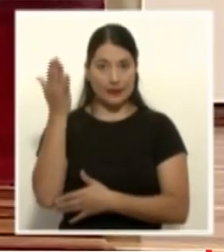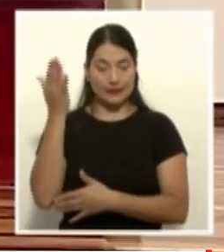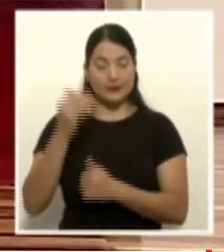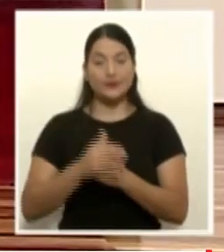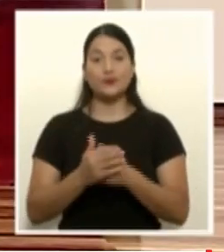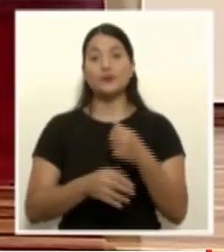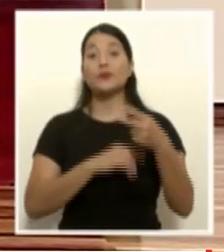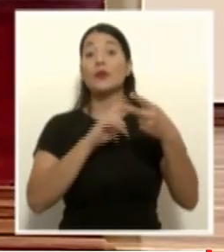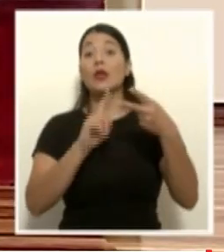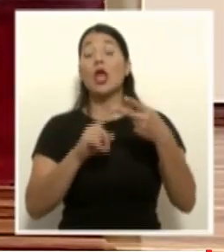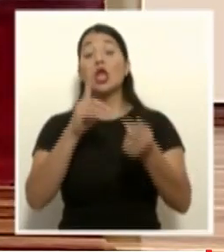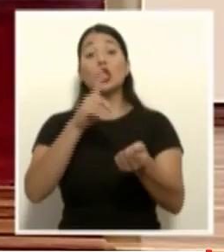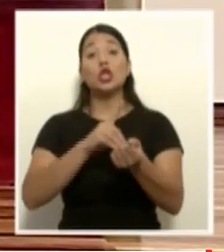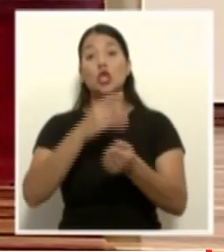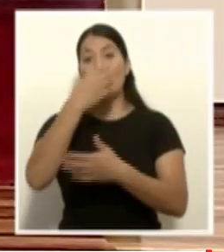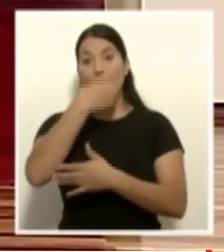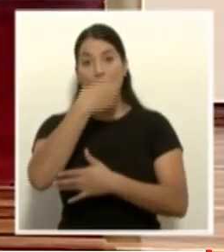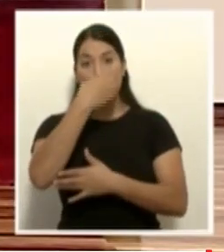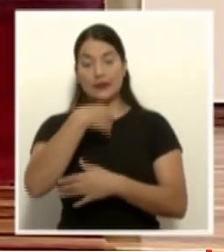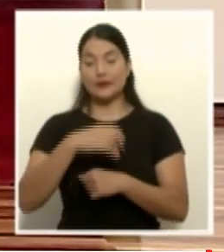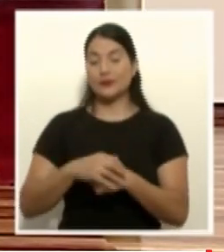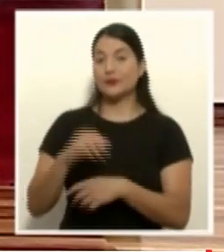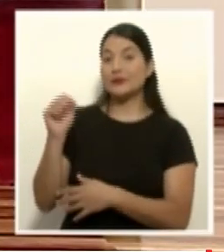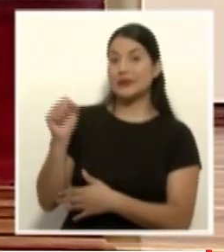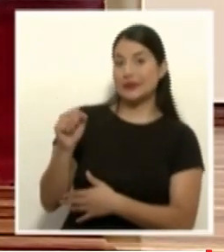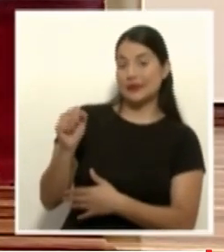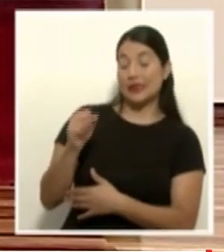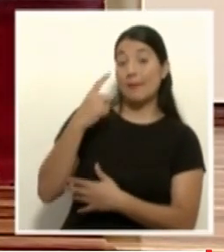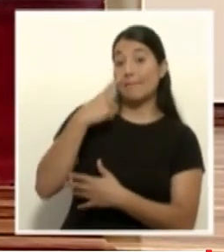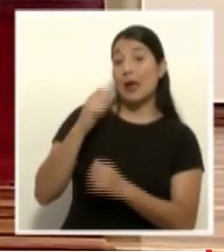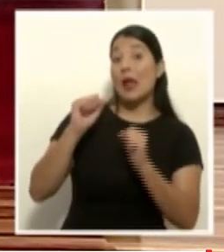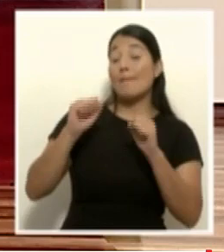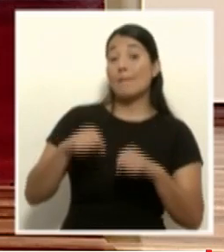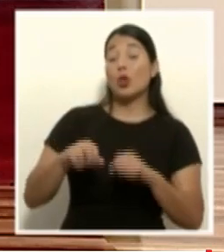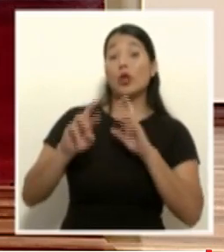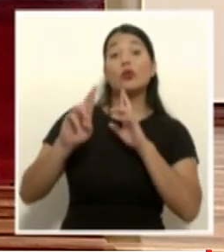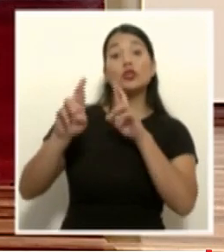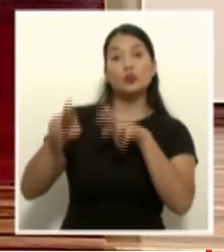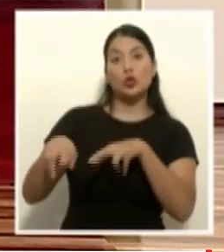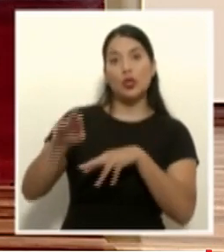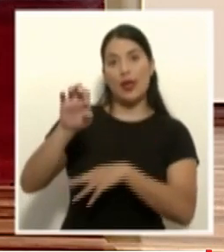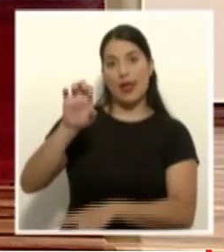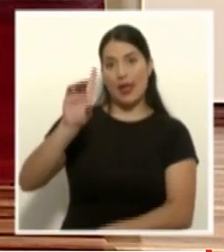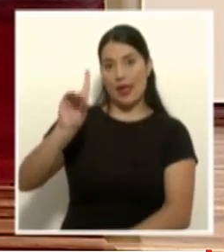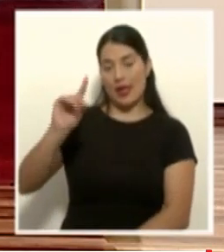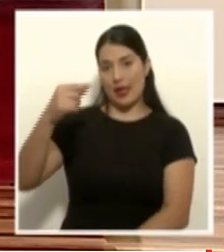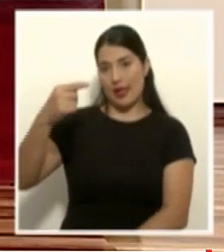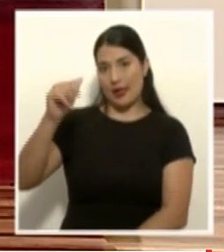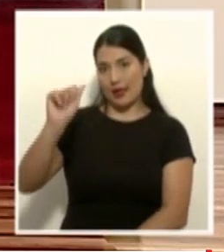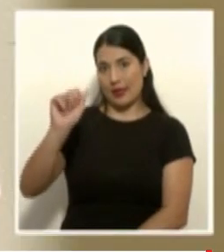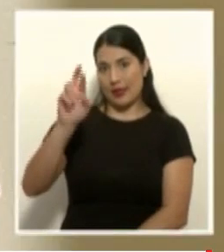Continuamos con el doctor Román Macaya. Sí, para responderle a don Edgar